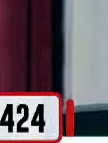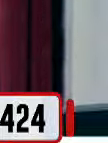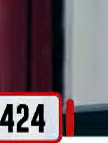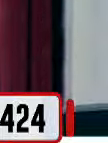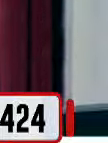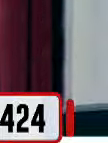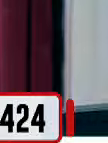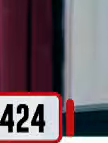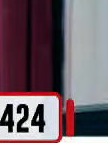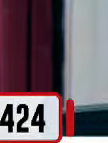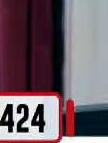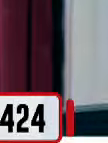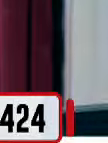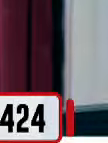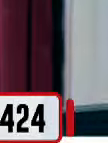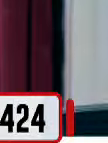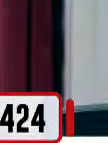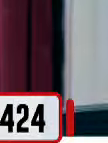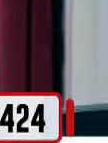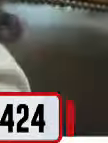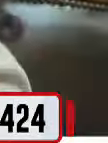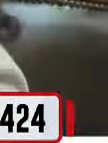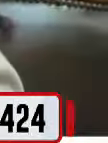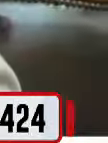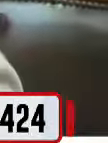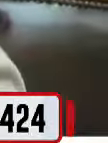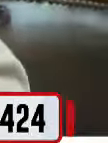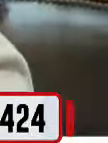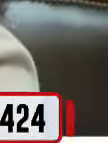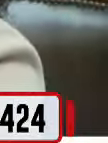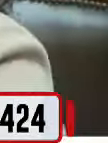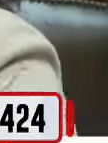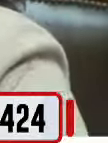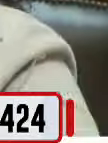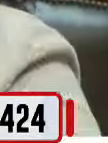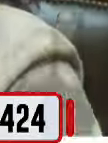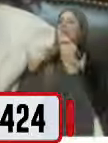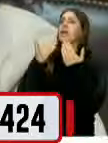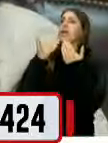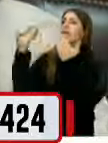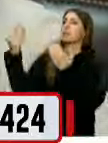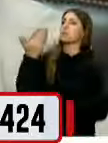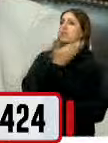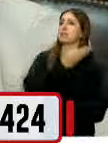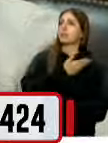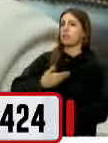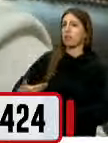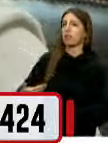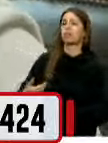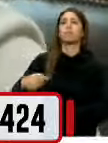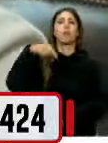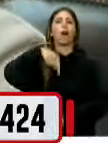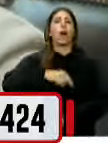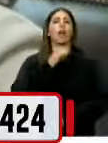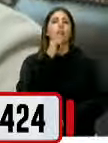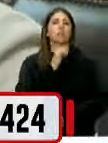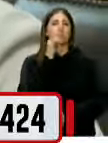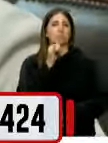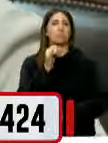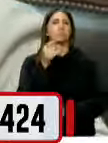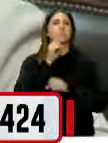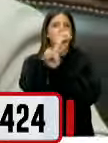ver con el empleo. Principalmente ahora voy a hablar con un grupo de trabajadores monotributistas que están aquí manifestándose en